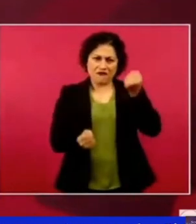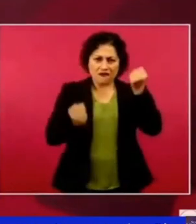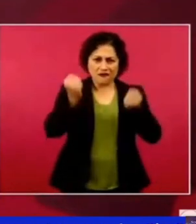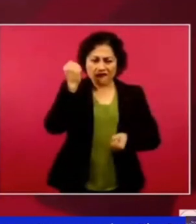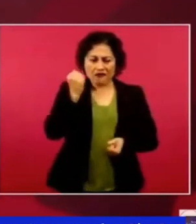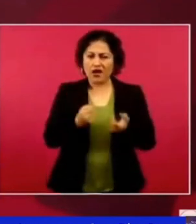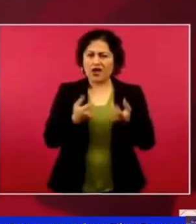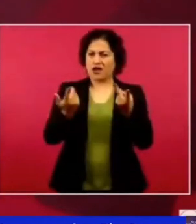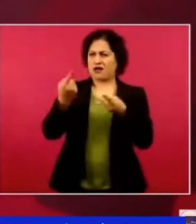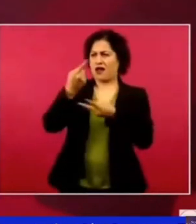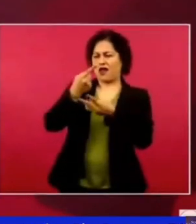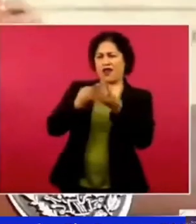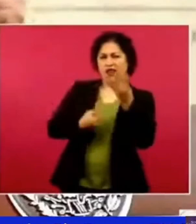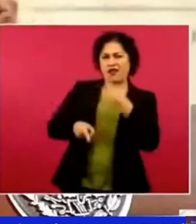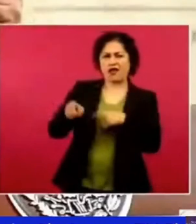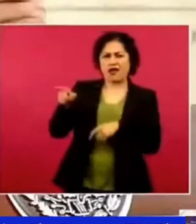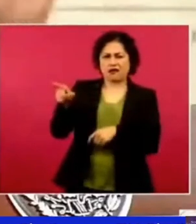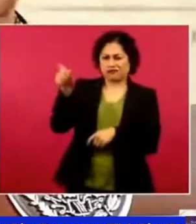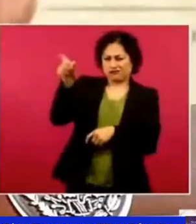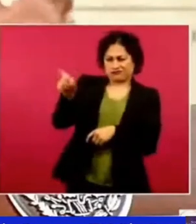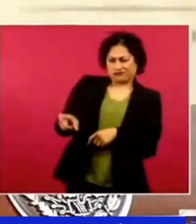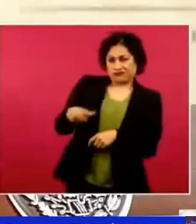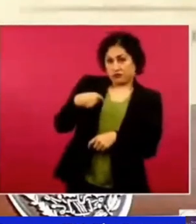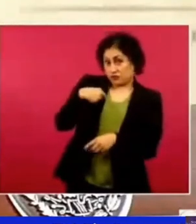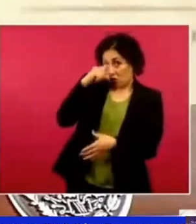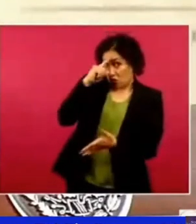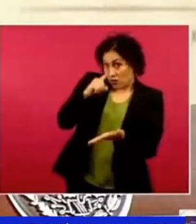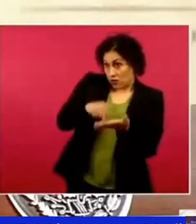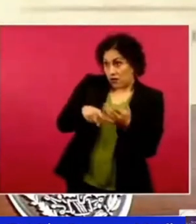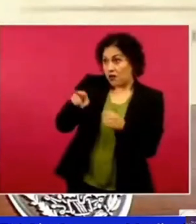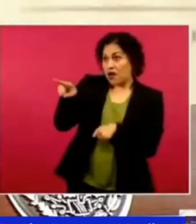Y deben de ser déspotas y